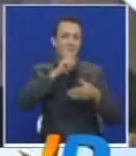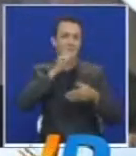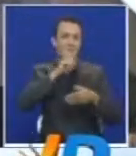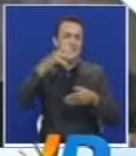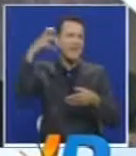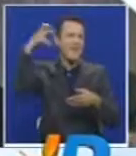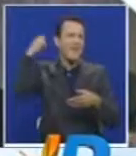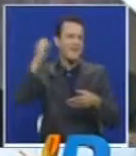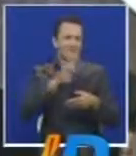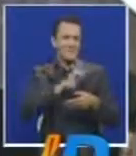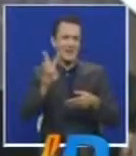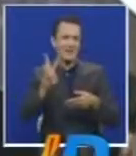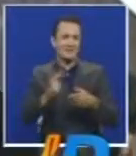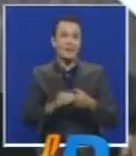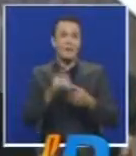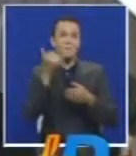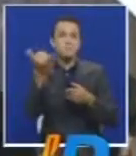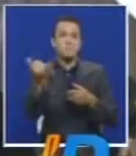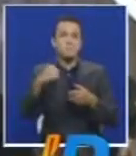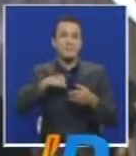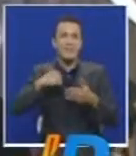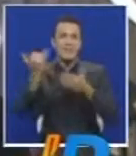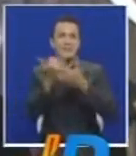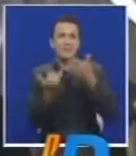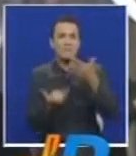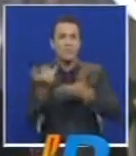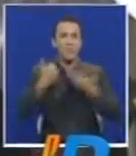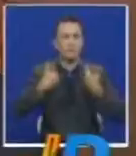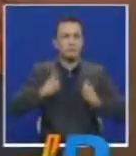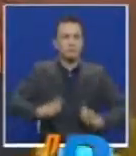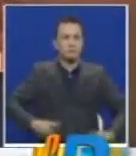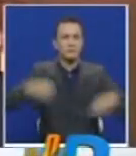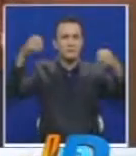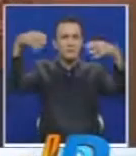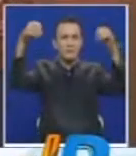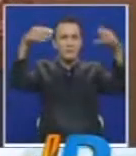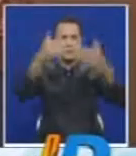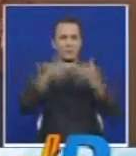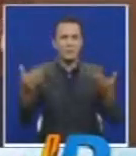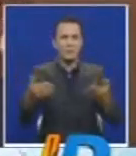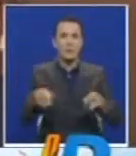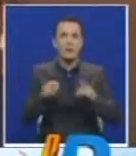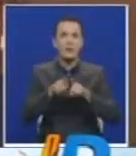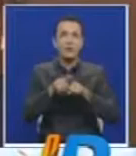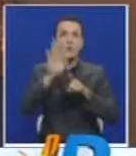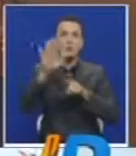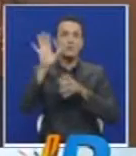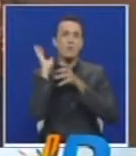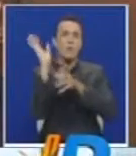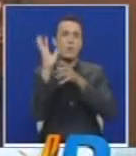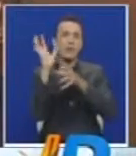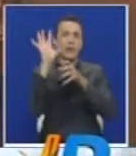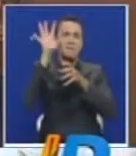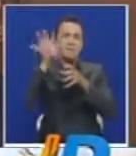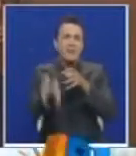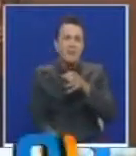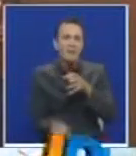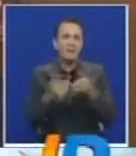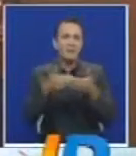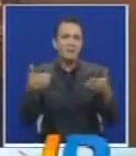increíble, los trajes, los dibujos, la iluminación. Fue un concepto como una bodega en ruinas, con elementos de